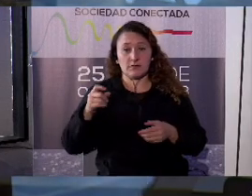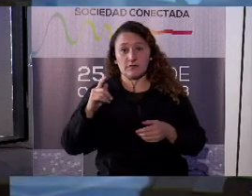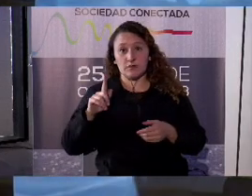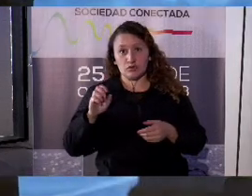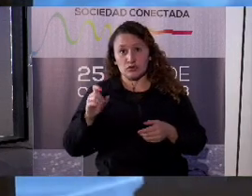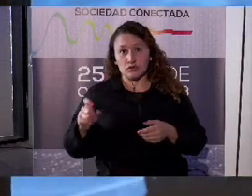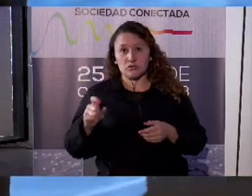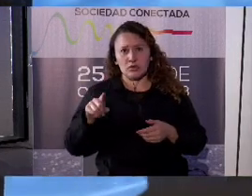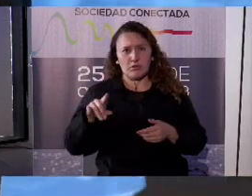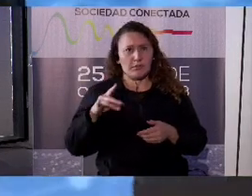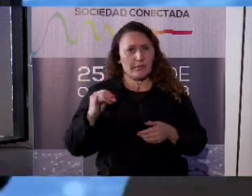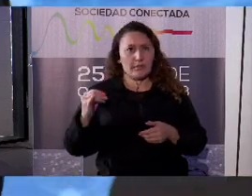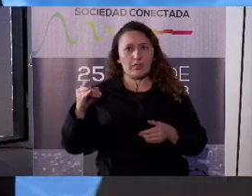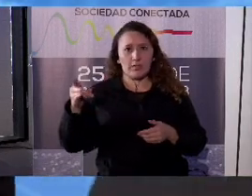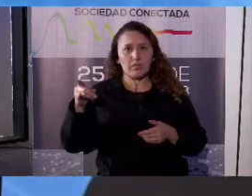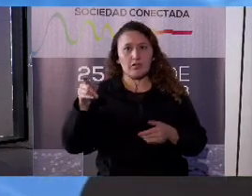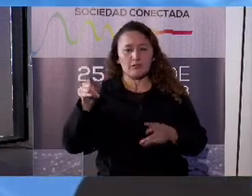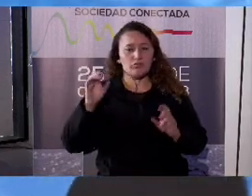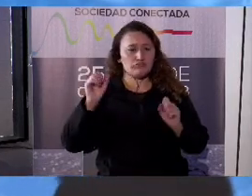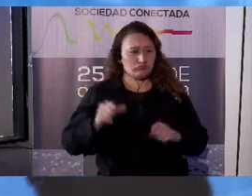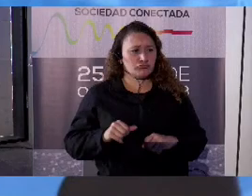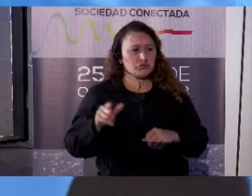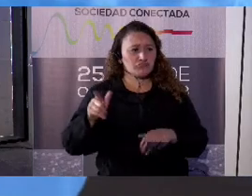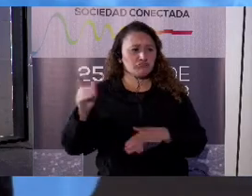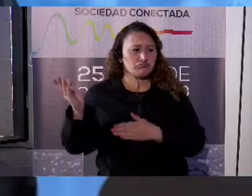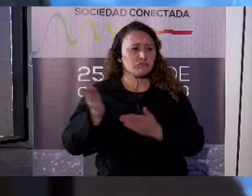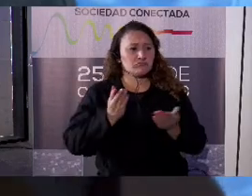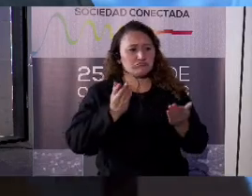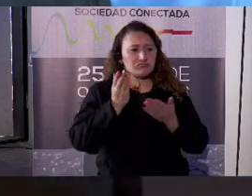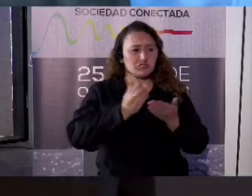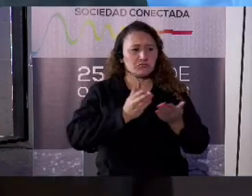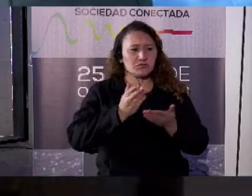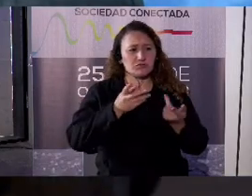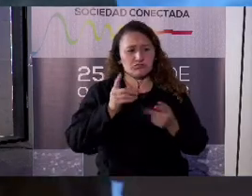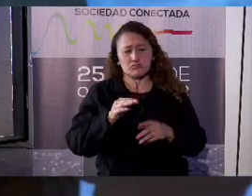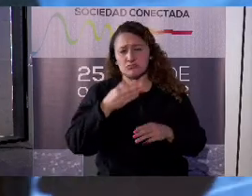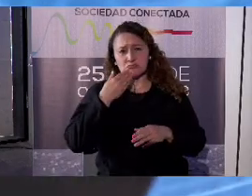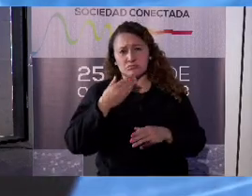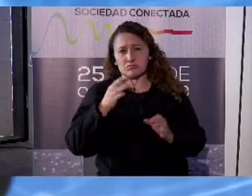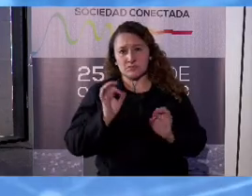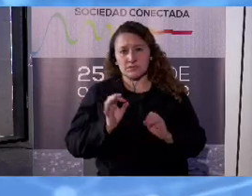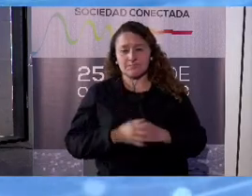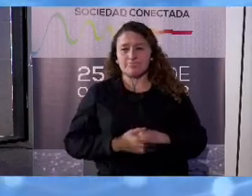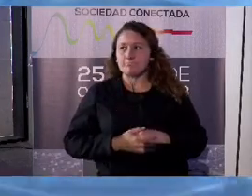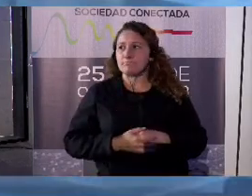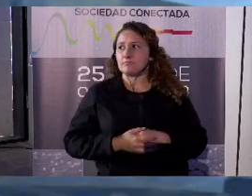y pueden operar desde la parte no Licenciada también